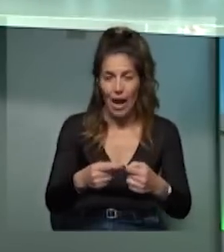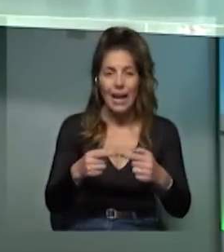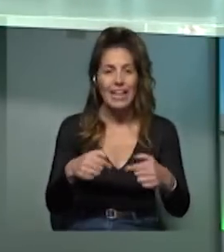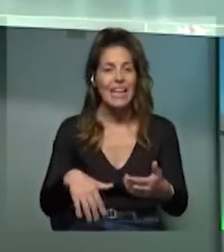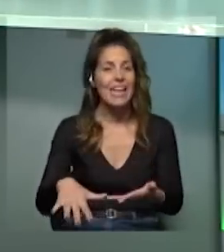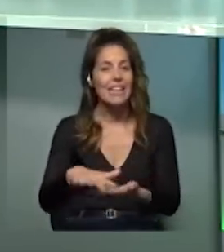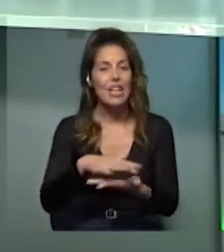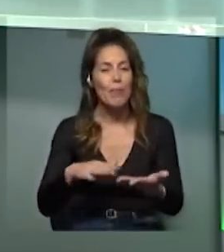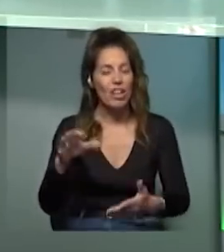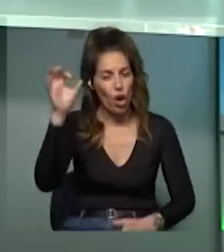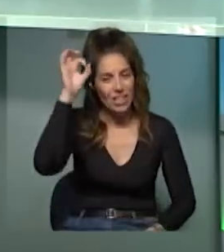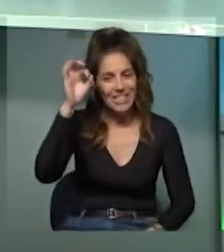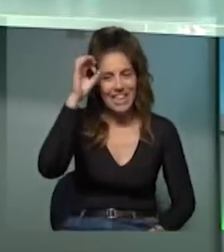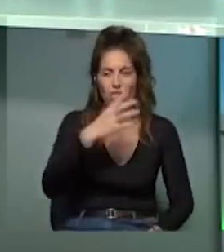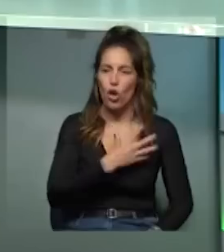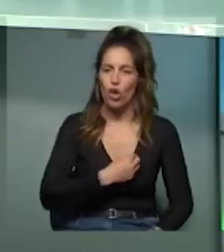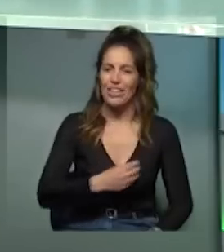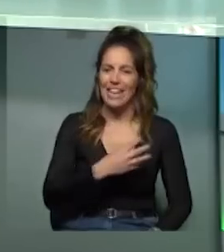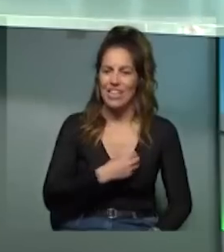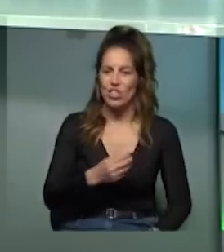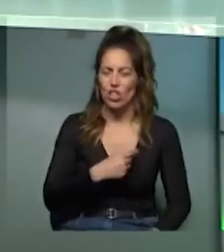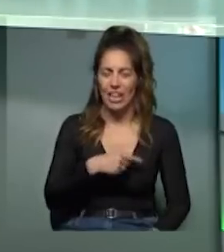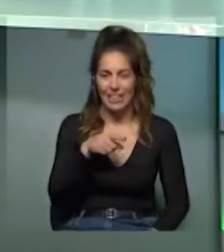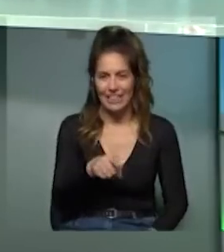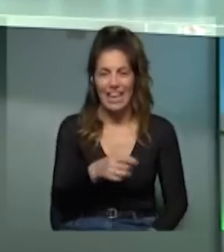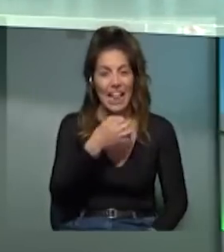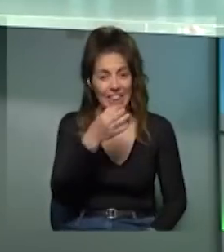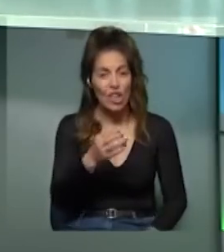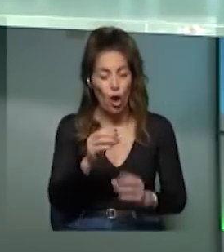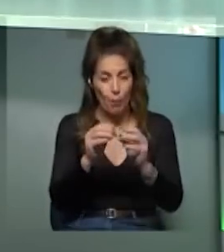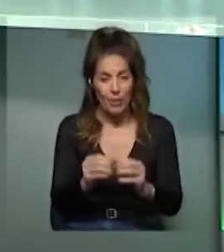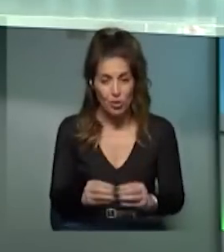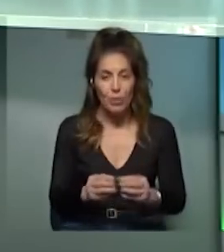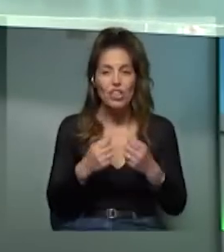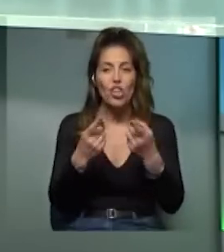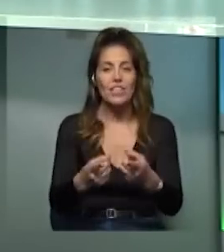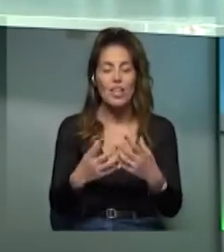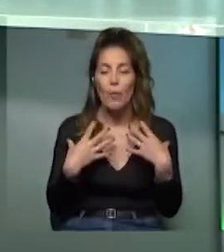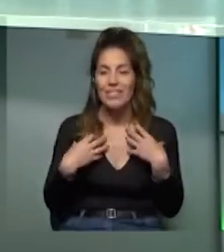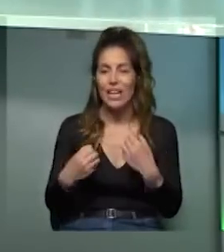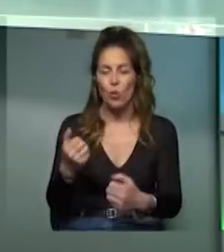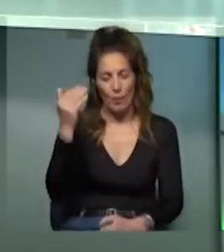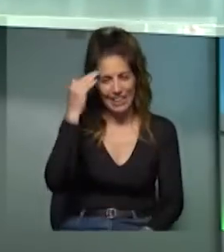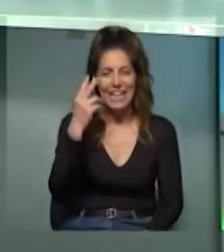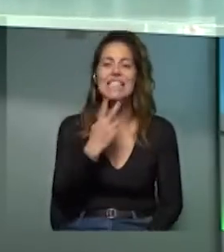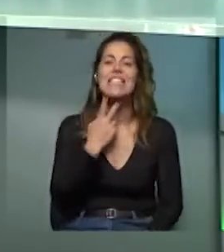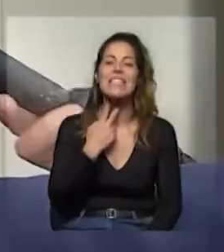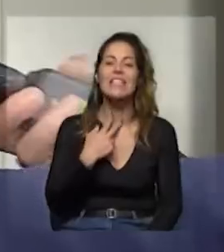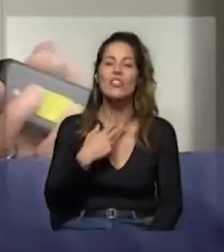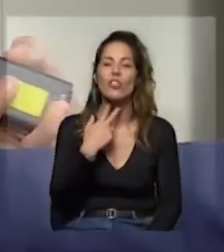este marco el senador nacionalista Rodrigo blaz destacó el presupuesto designado para Salud Mental y